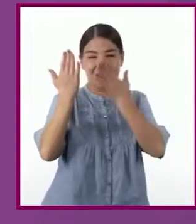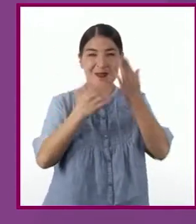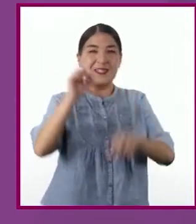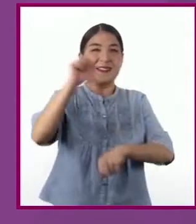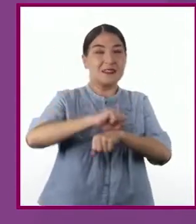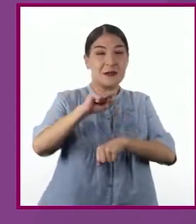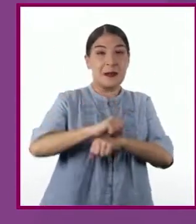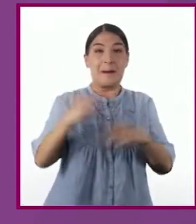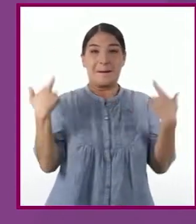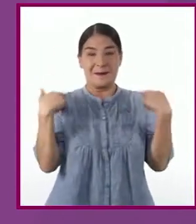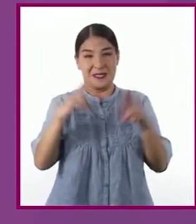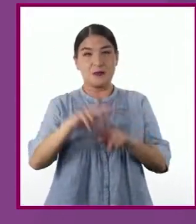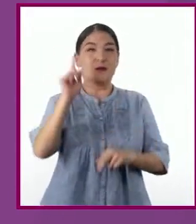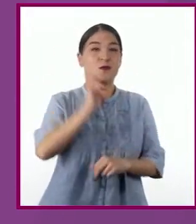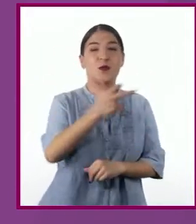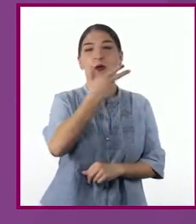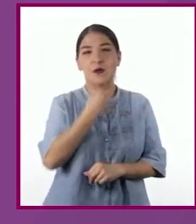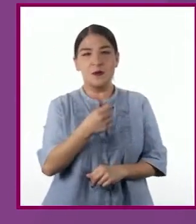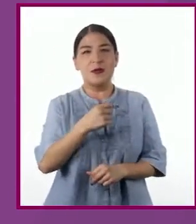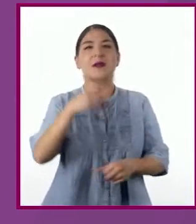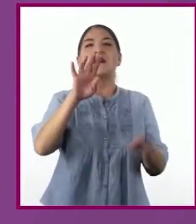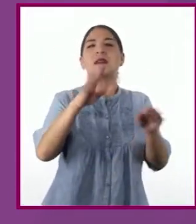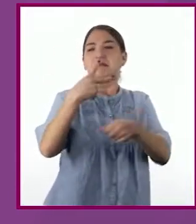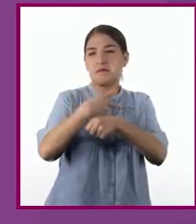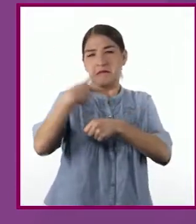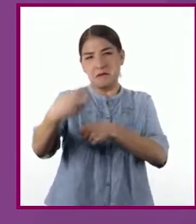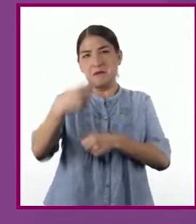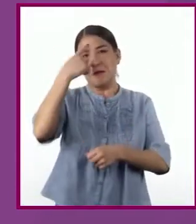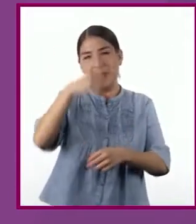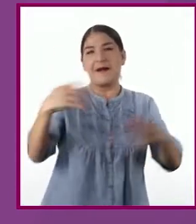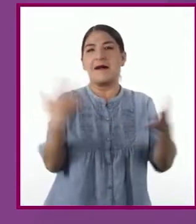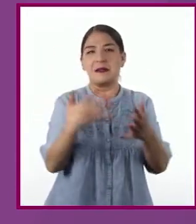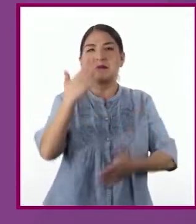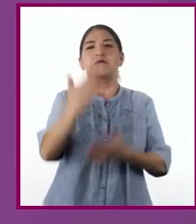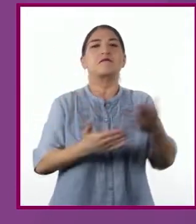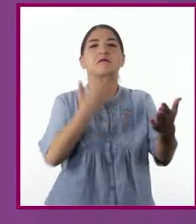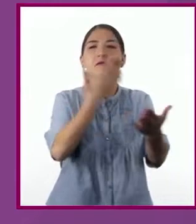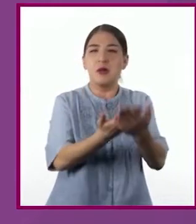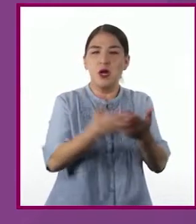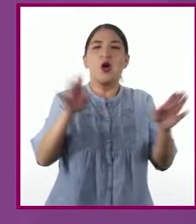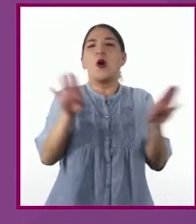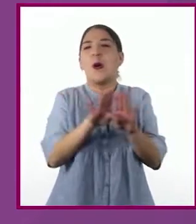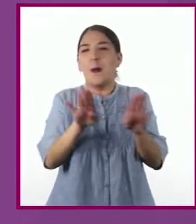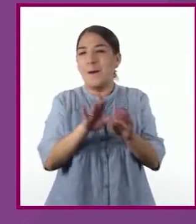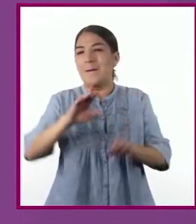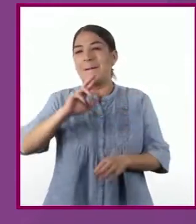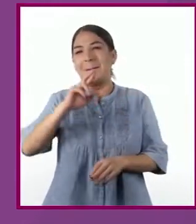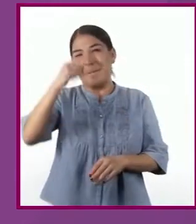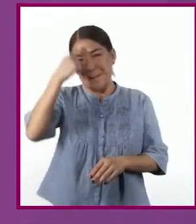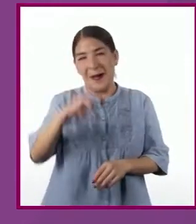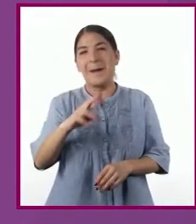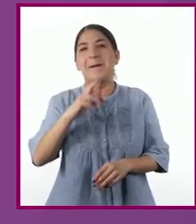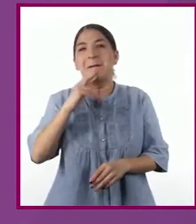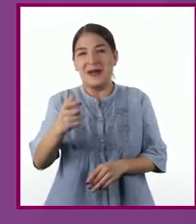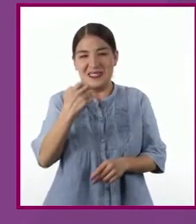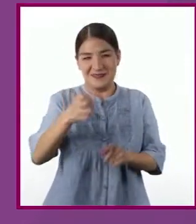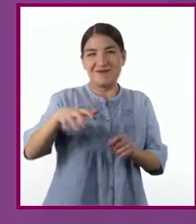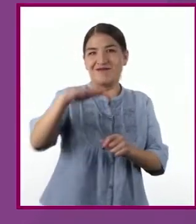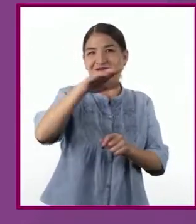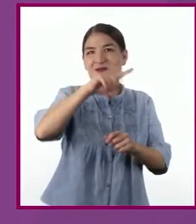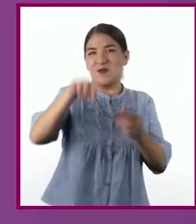las maestras y los maestros nos invitaron a realizar propuestas de cómo mejorar el aspecto de la